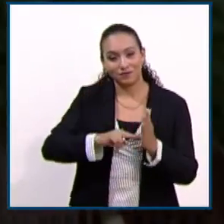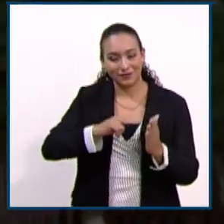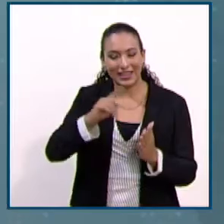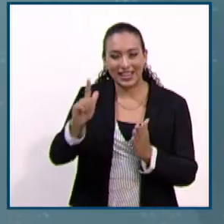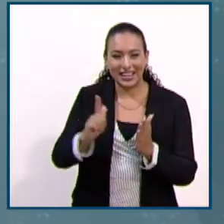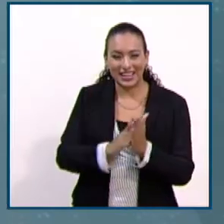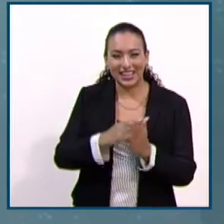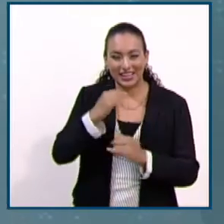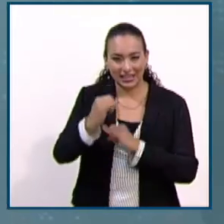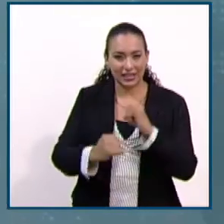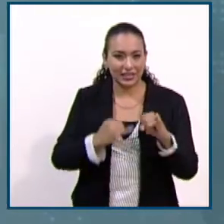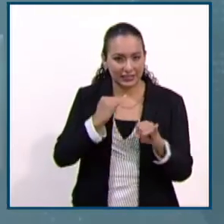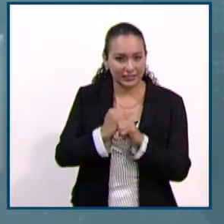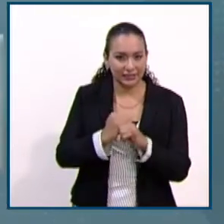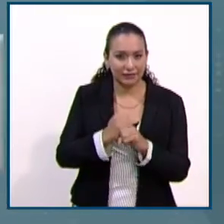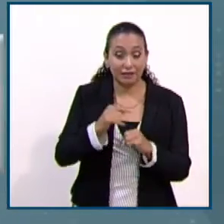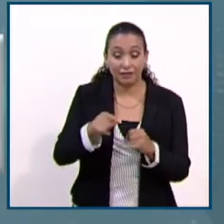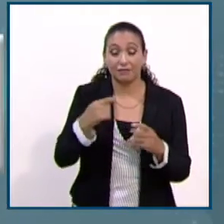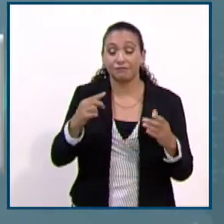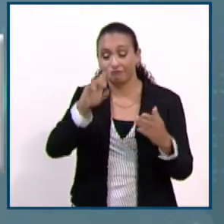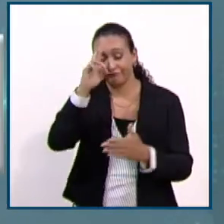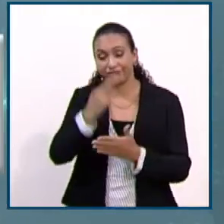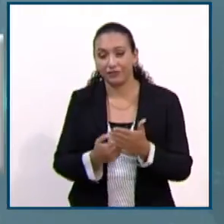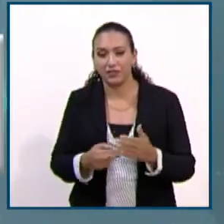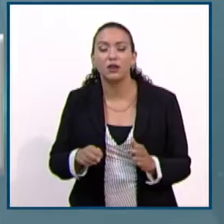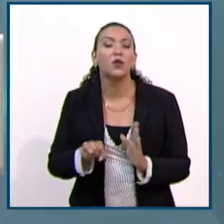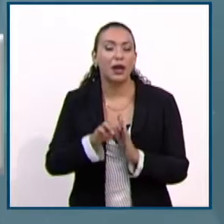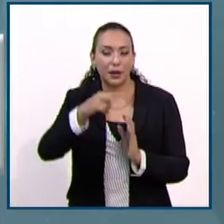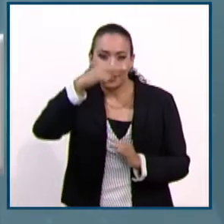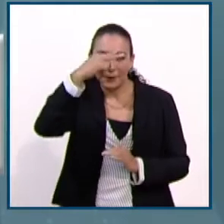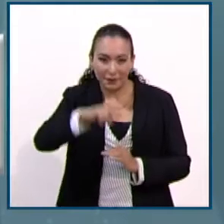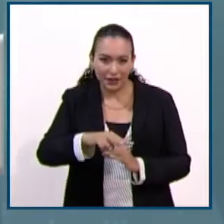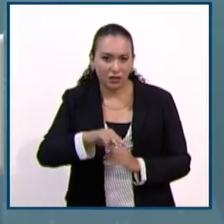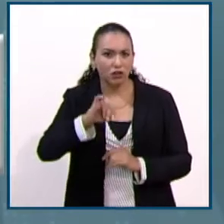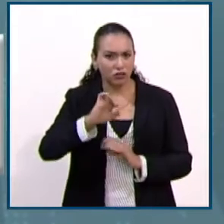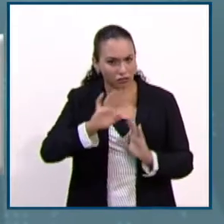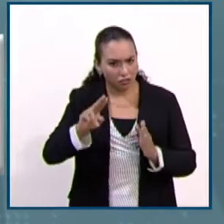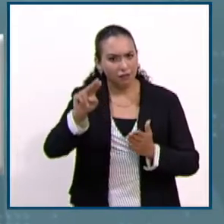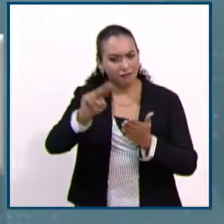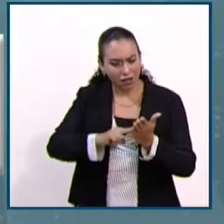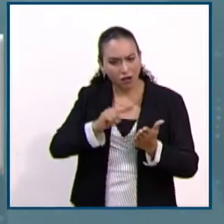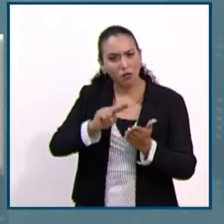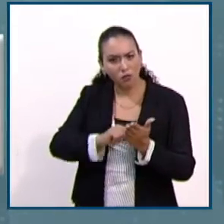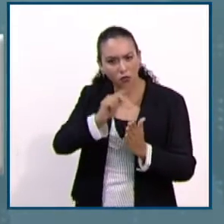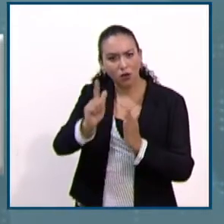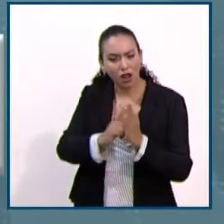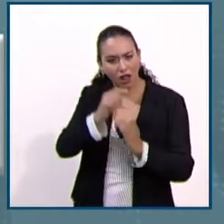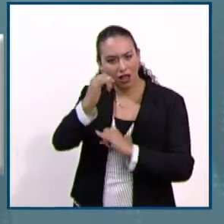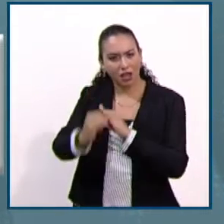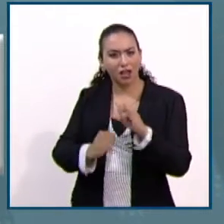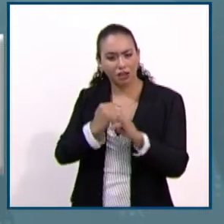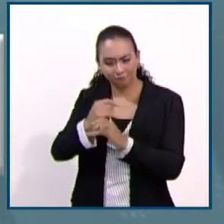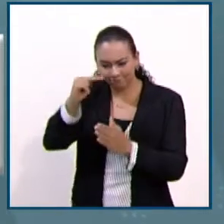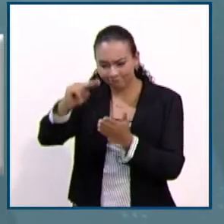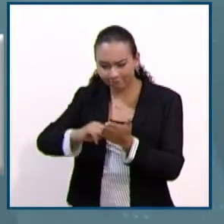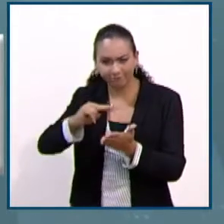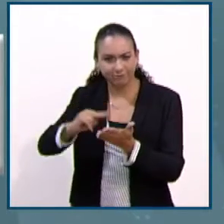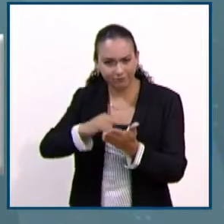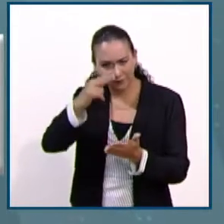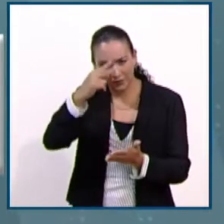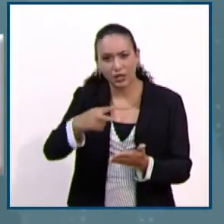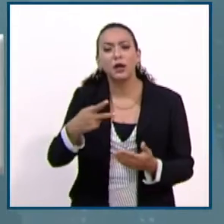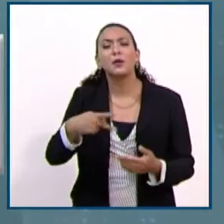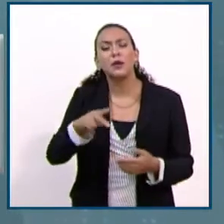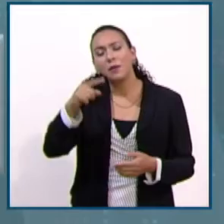internacionales. Donde México ha sido parte y los ha firmado, y precisamente los ha firmado para fortalecer la